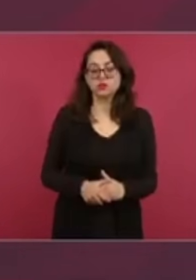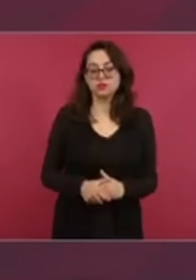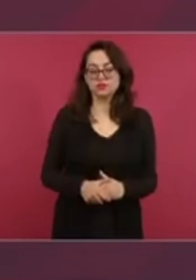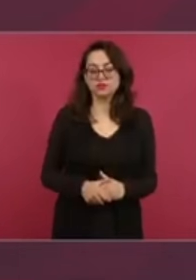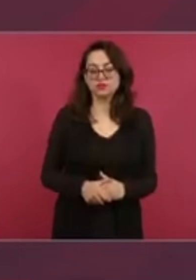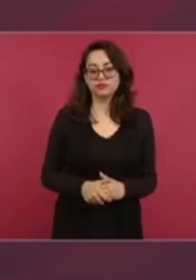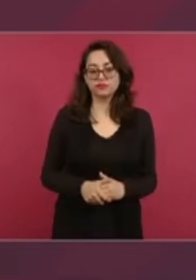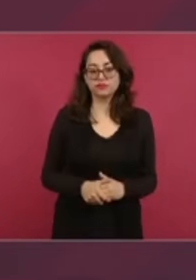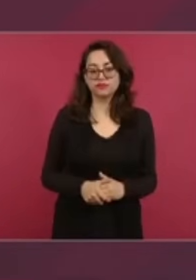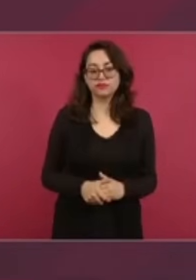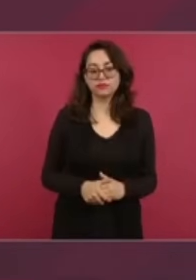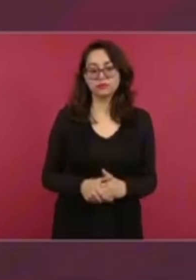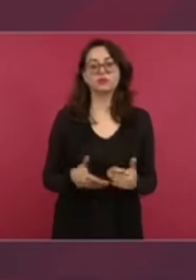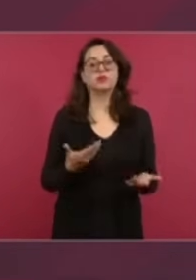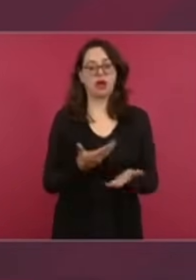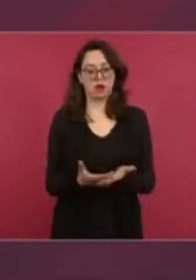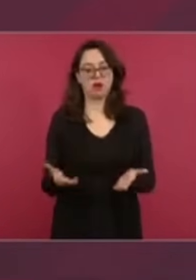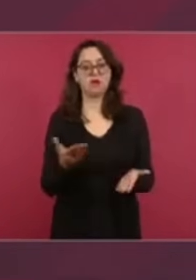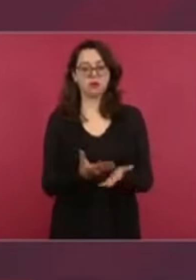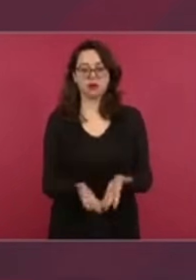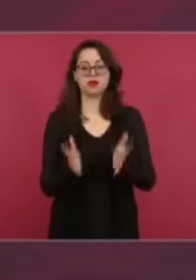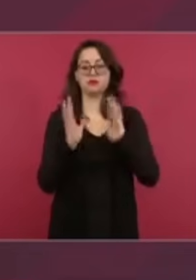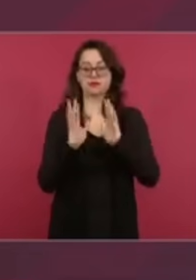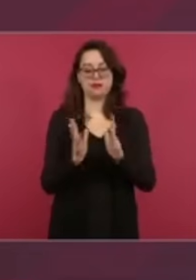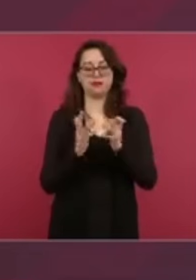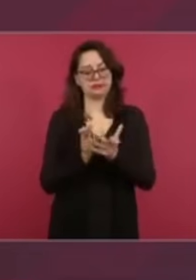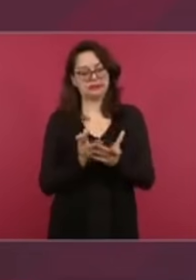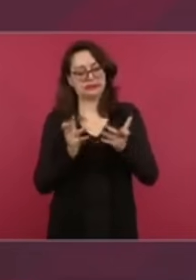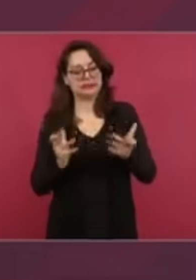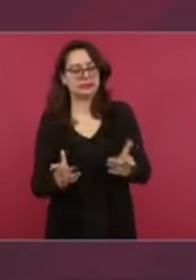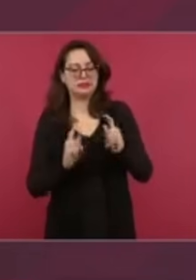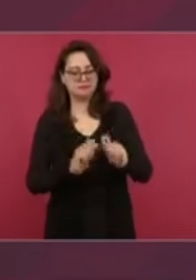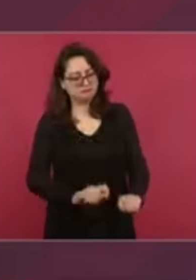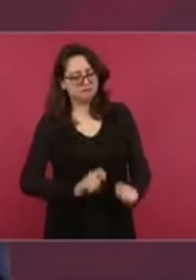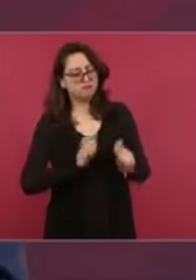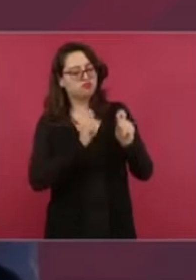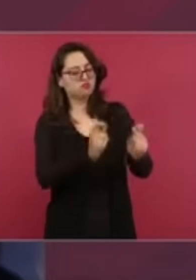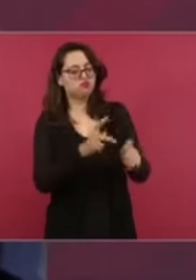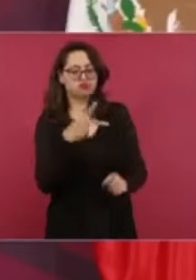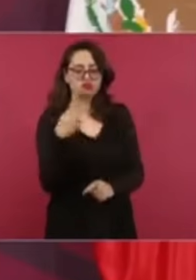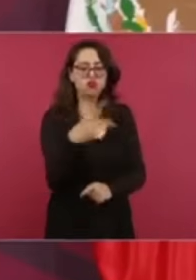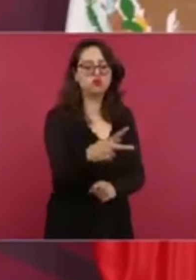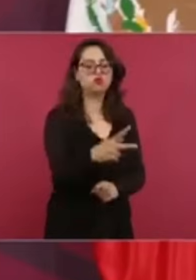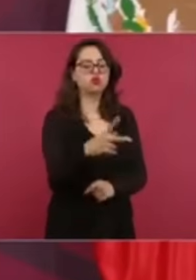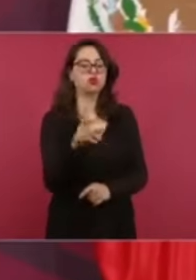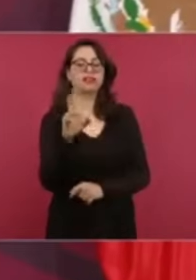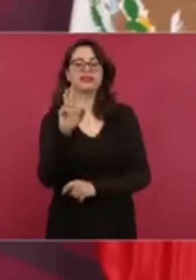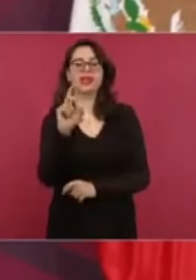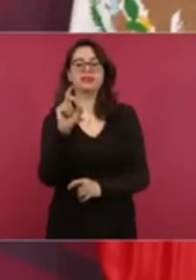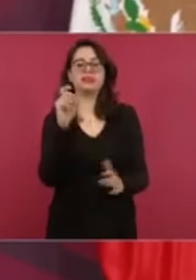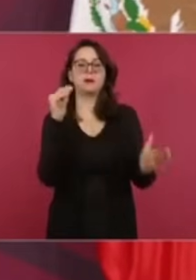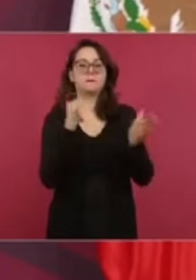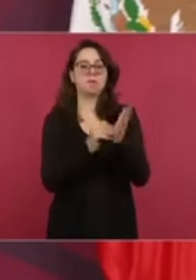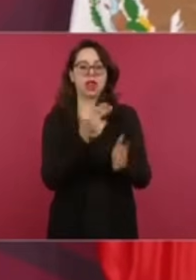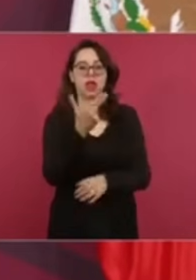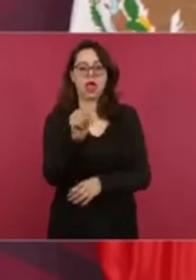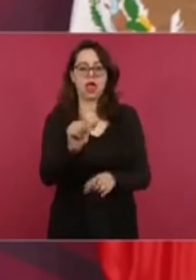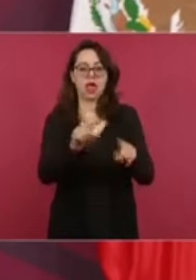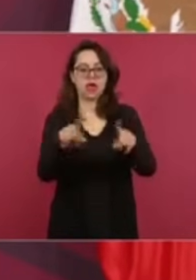cares se les restituyeron como 30.000 hectáreas